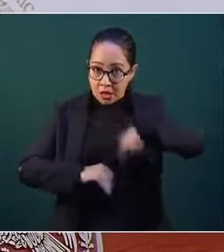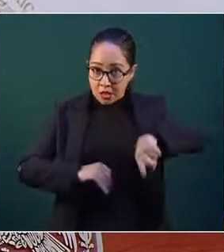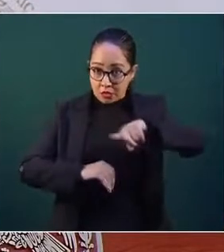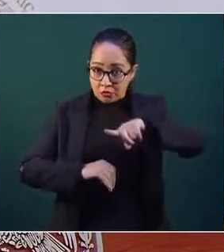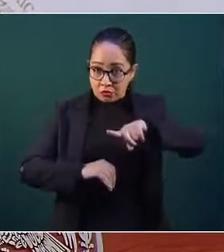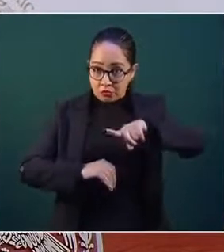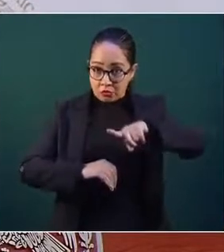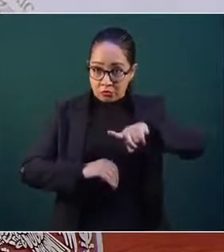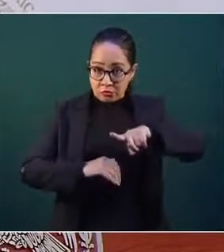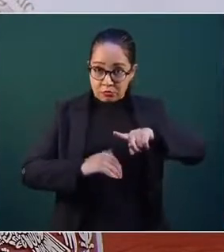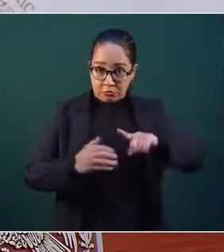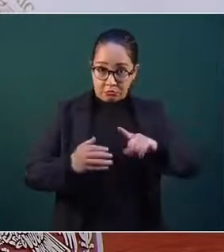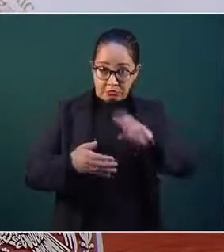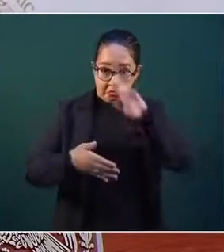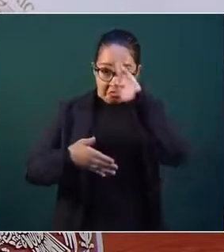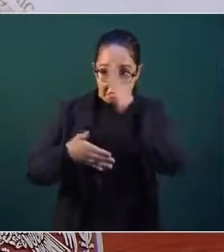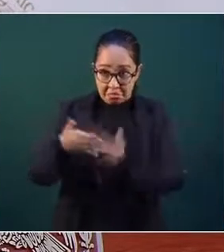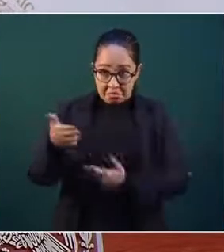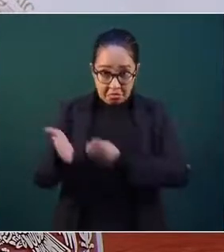derechos humanos.